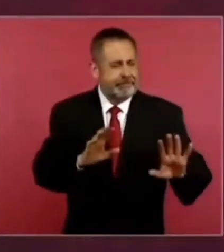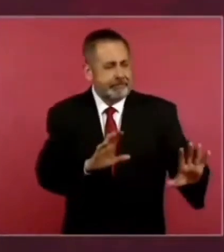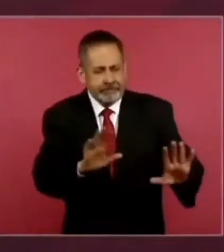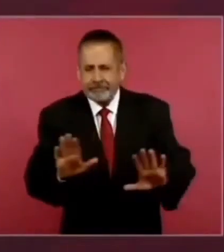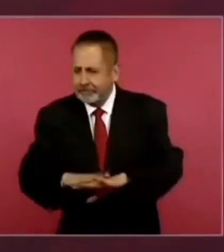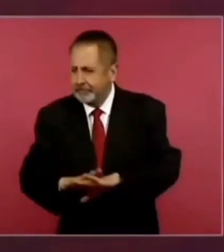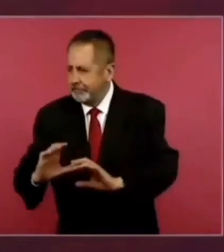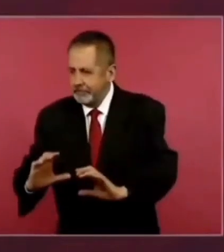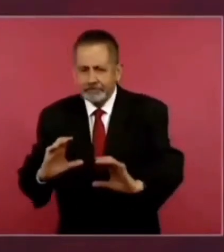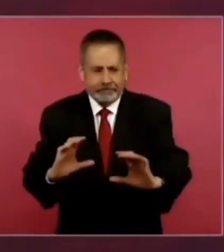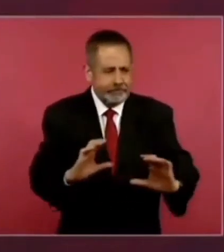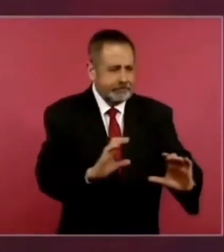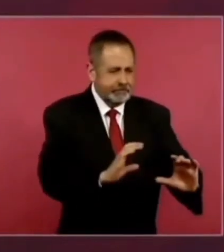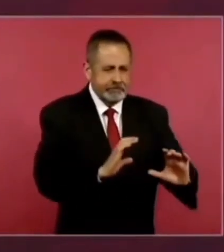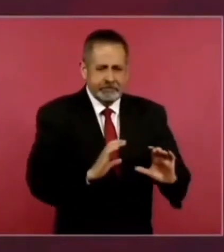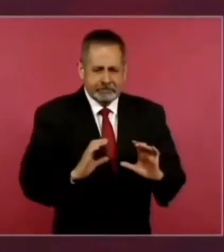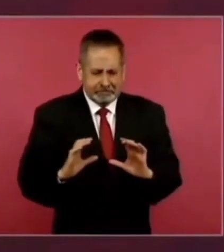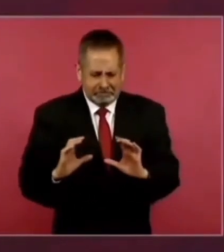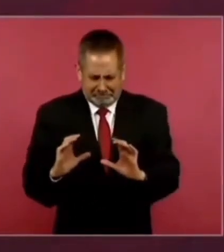Nada más eso.